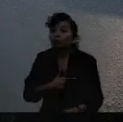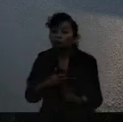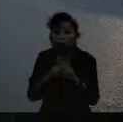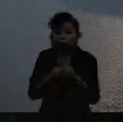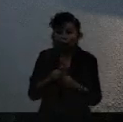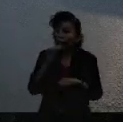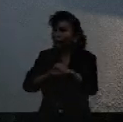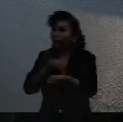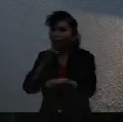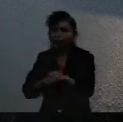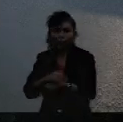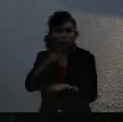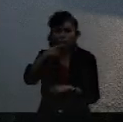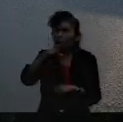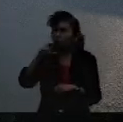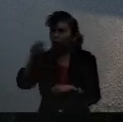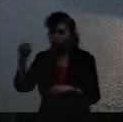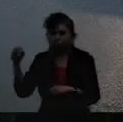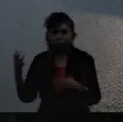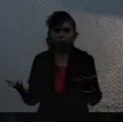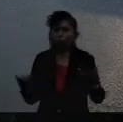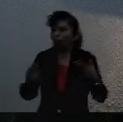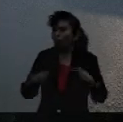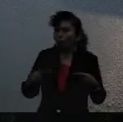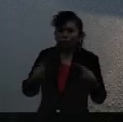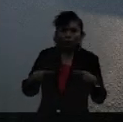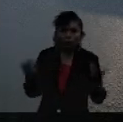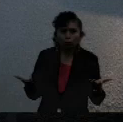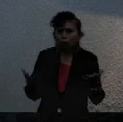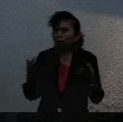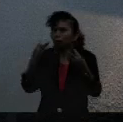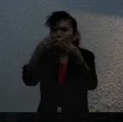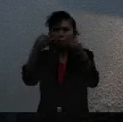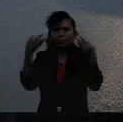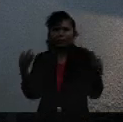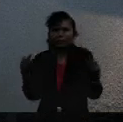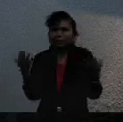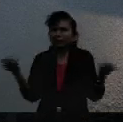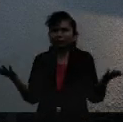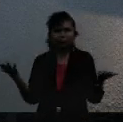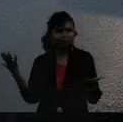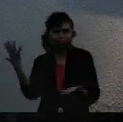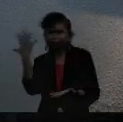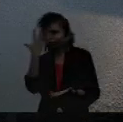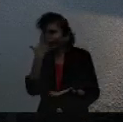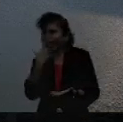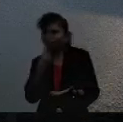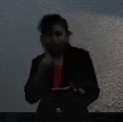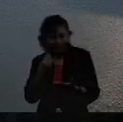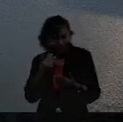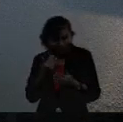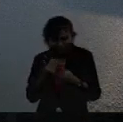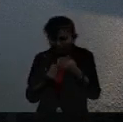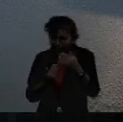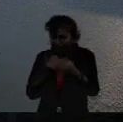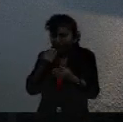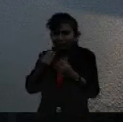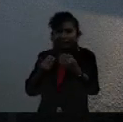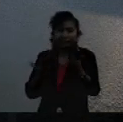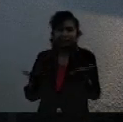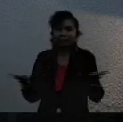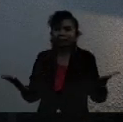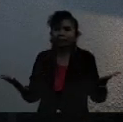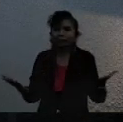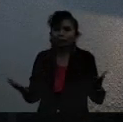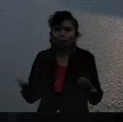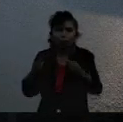Amigas y amigos quintanarroenses habitantes de una tierra que nació dispuesta sin duda alguna dispuesta para los